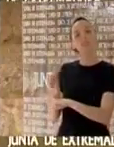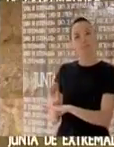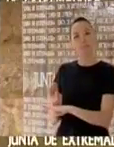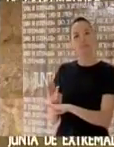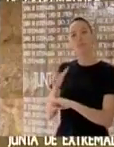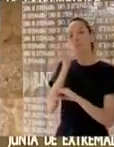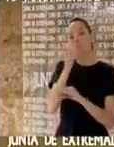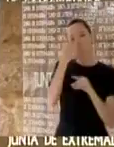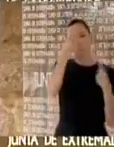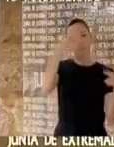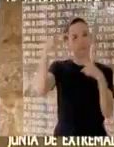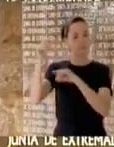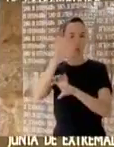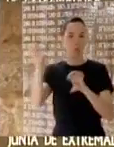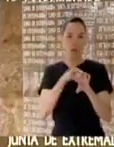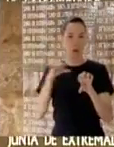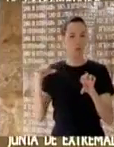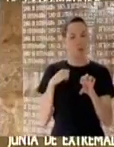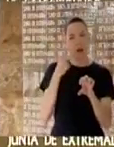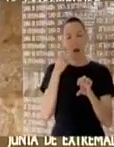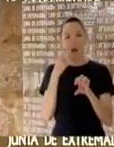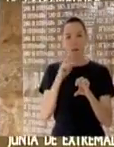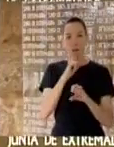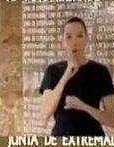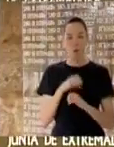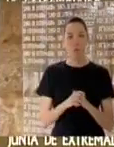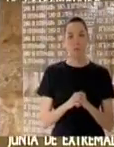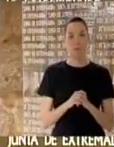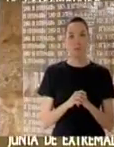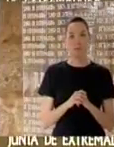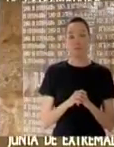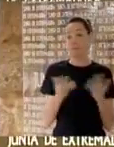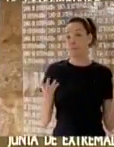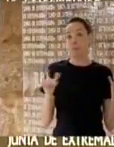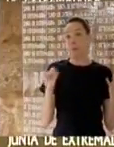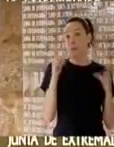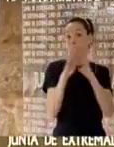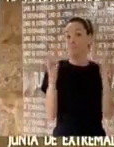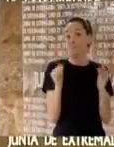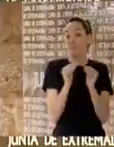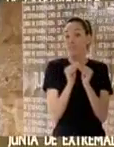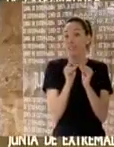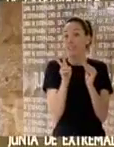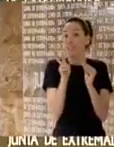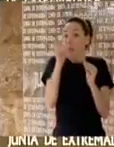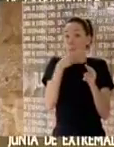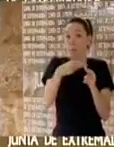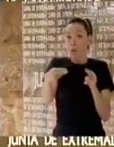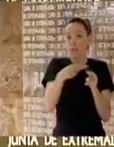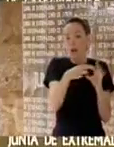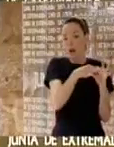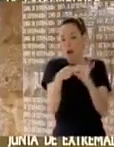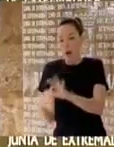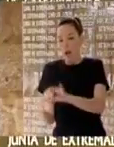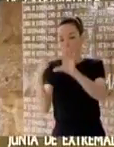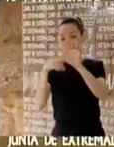comunidades autónomas. Por tanto, esta sería, digamos, la primera conclusión sobre políticas vinculadas con Extremadura y